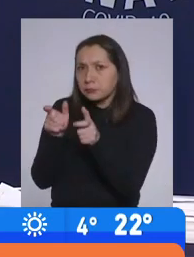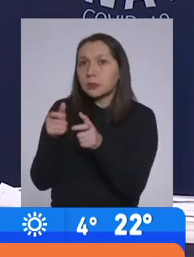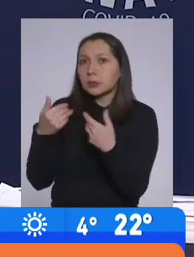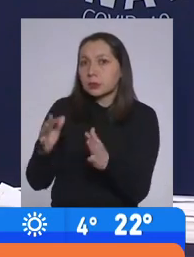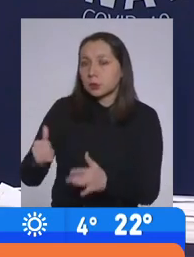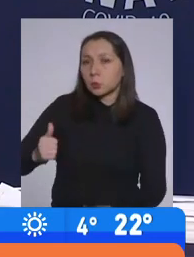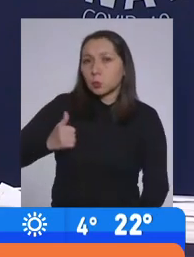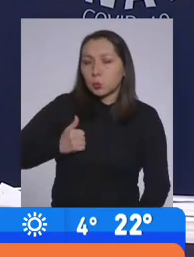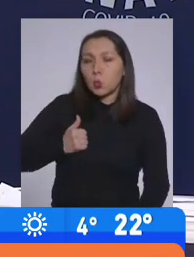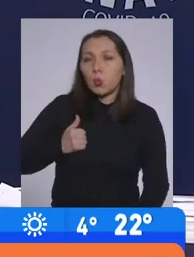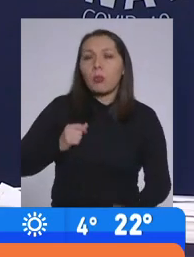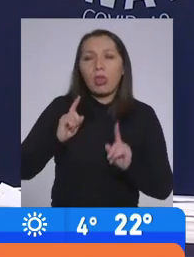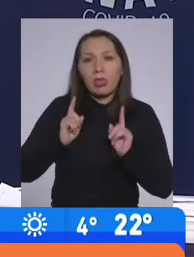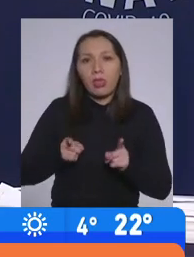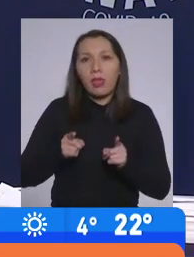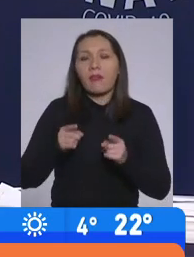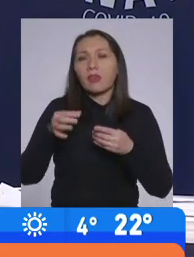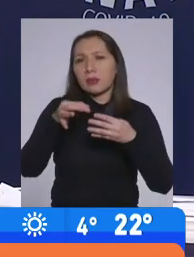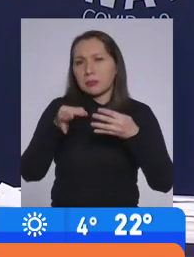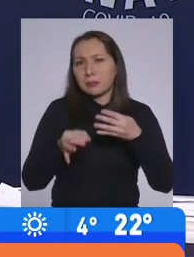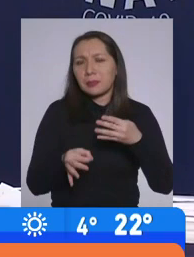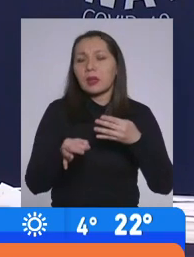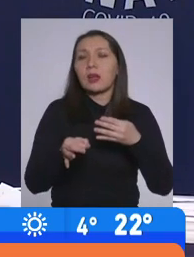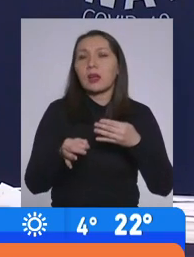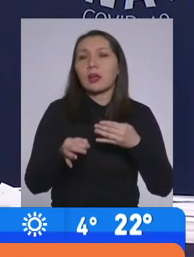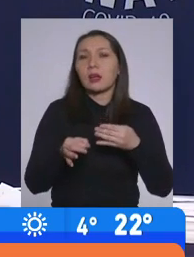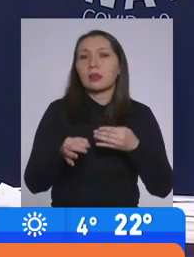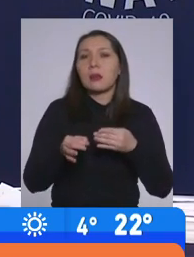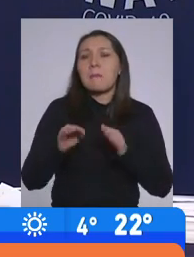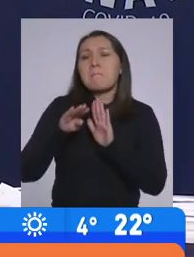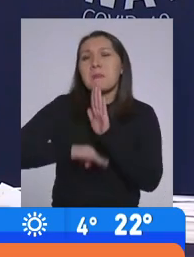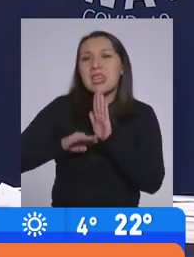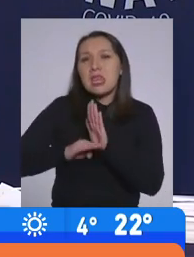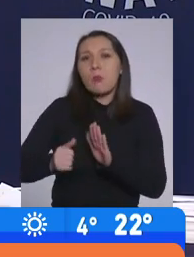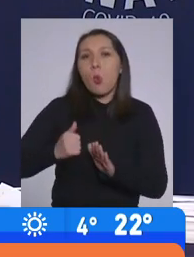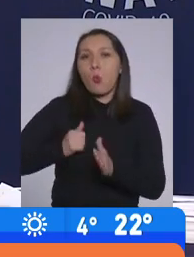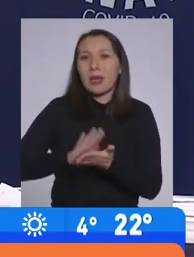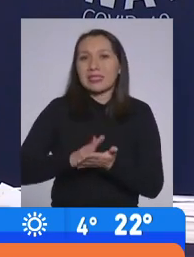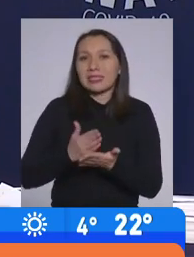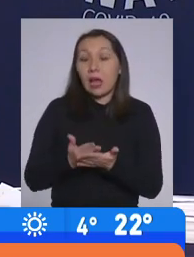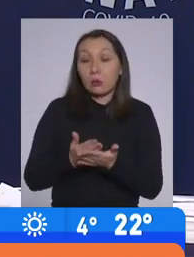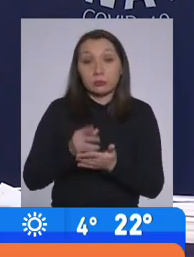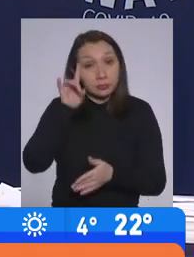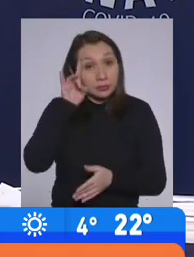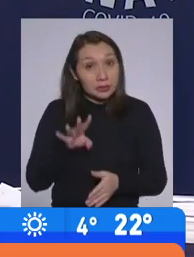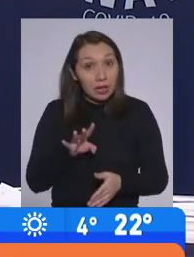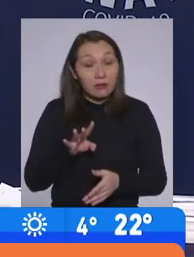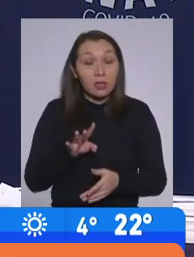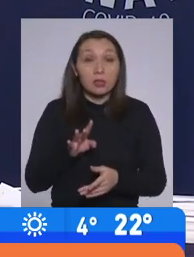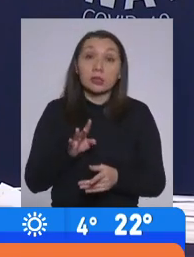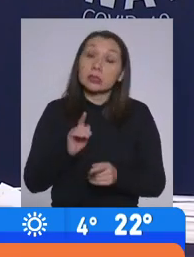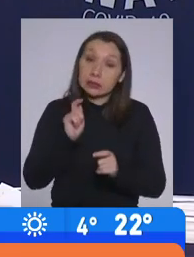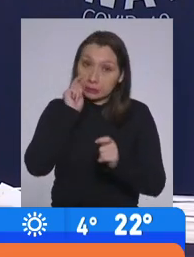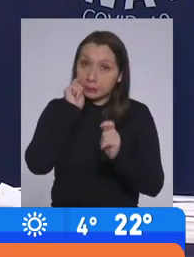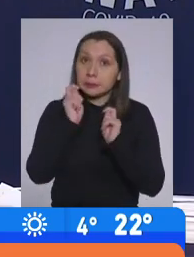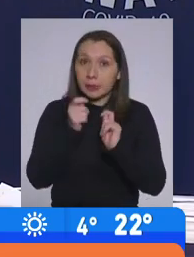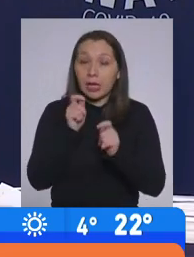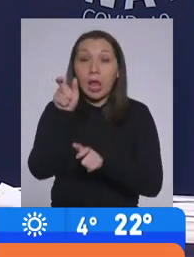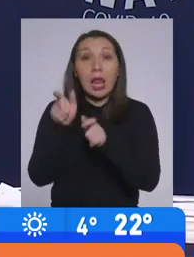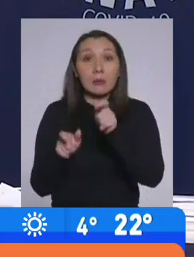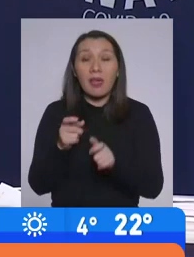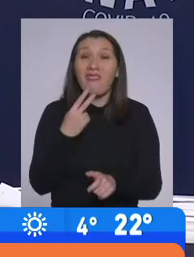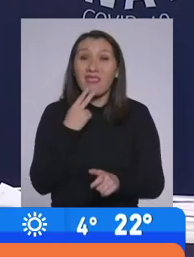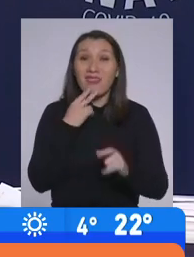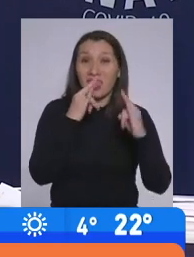que cumplan los criterios las condiciones mínimas sanitarias sabemos que es un riesgo es un tremendo riesgo que las